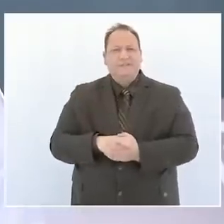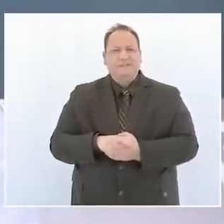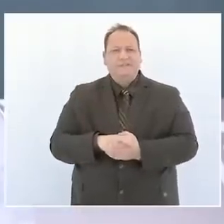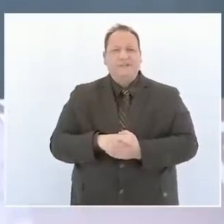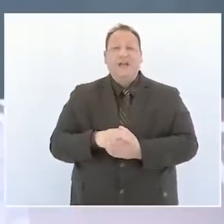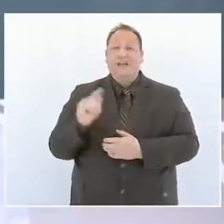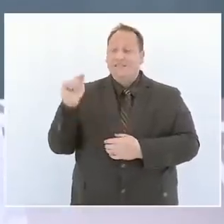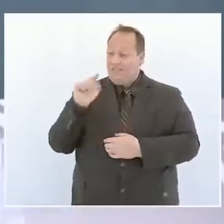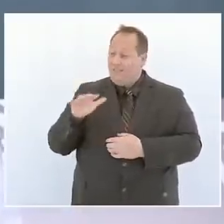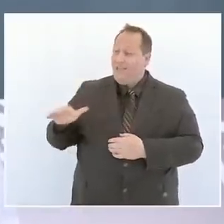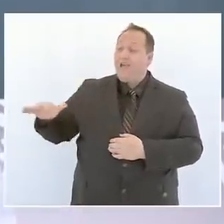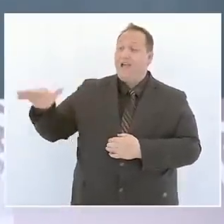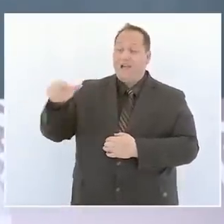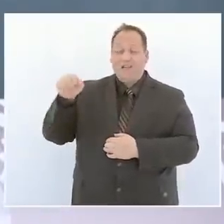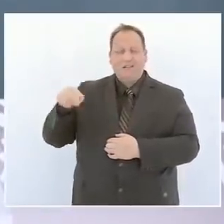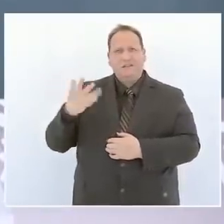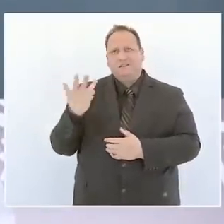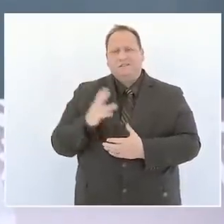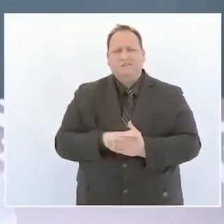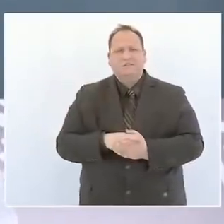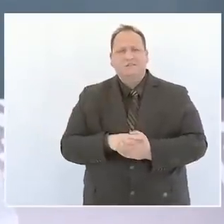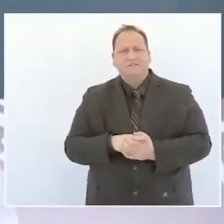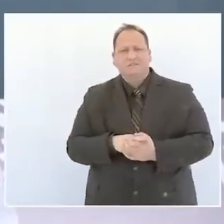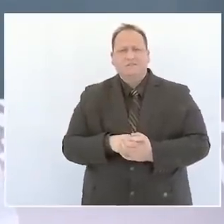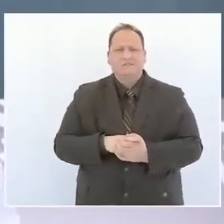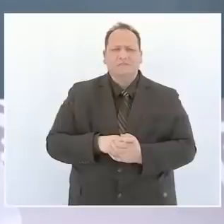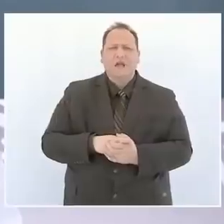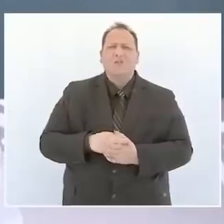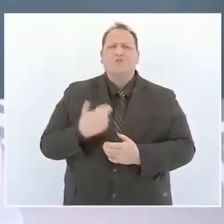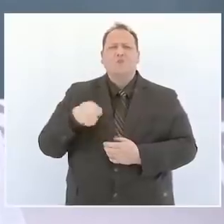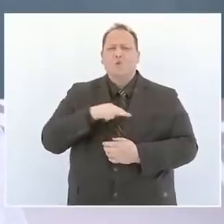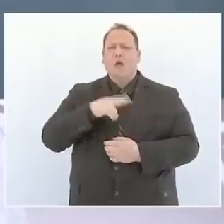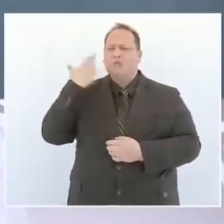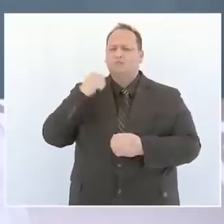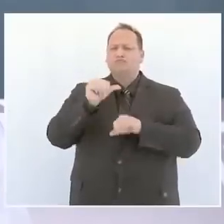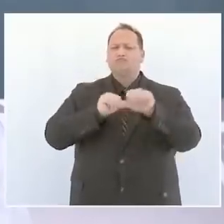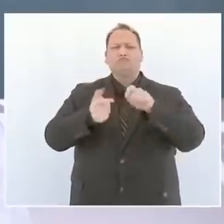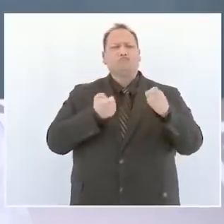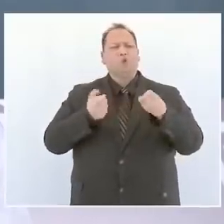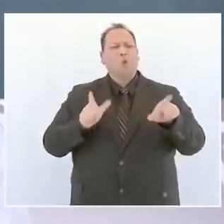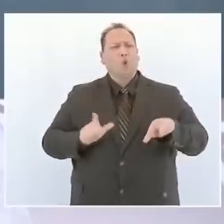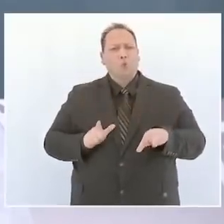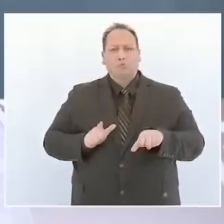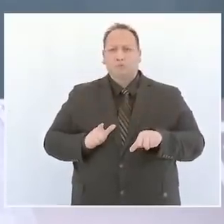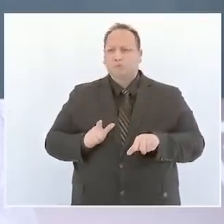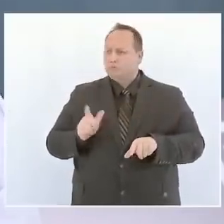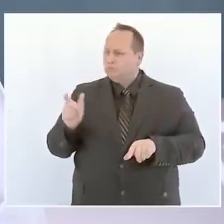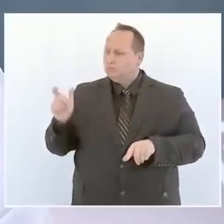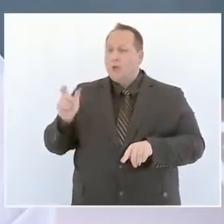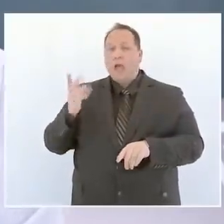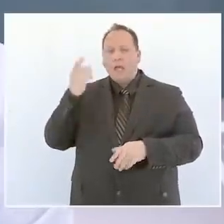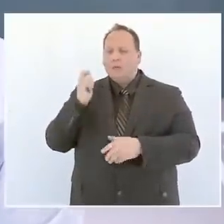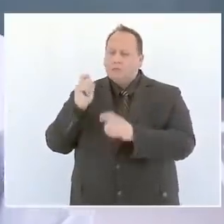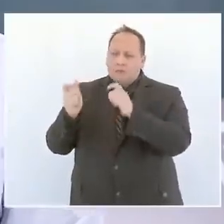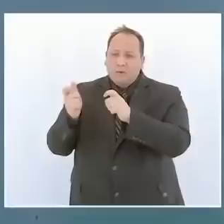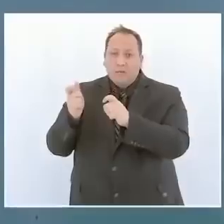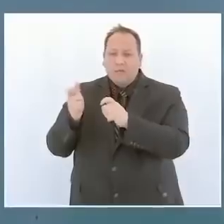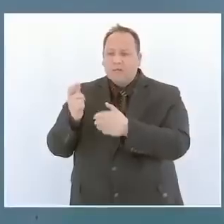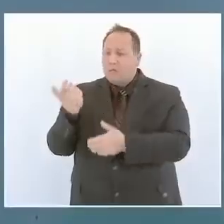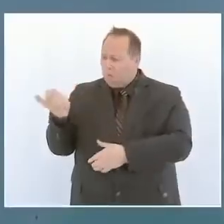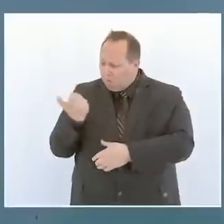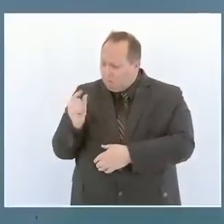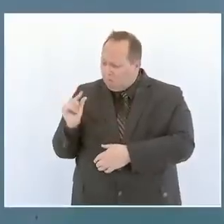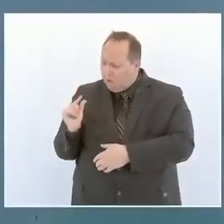Aquí en Tecate, desde que llegamos al gobierno, aumentó el salario mínimo al doble.